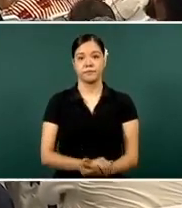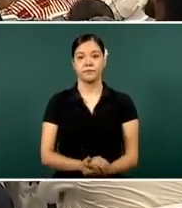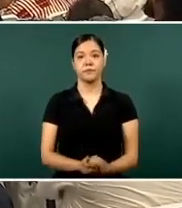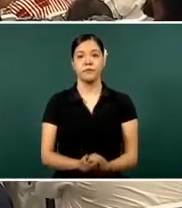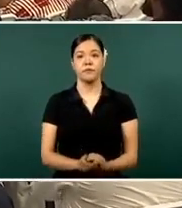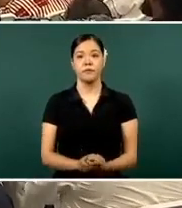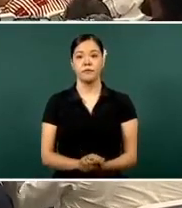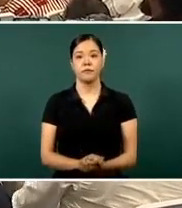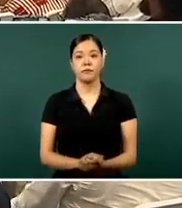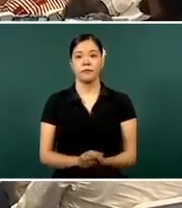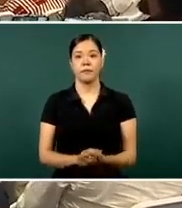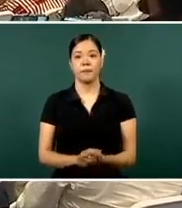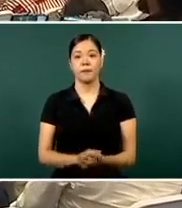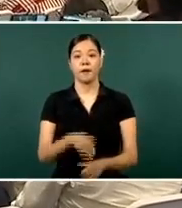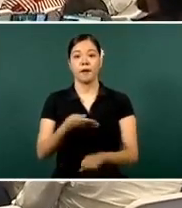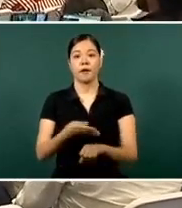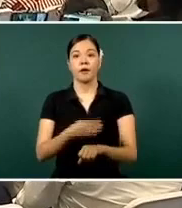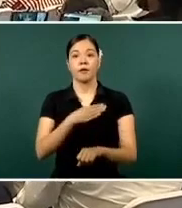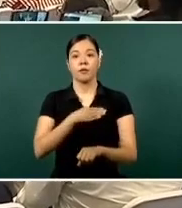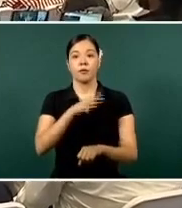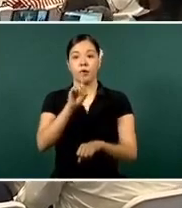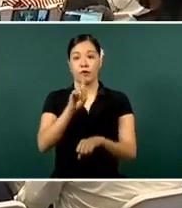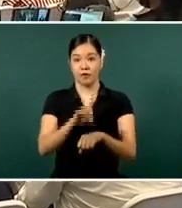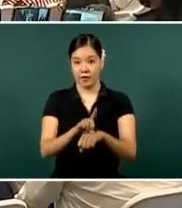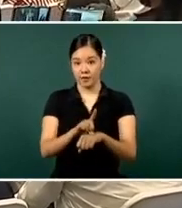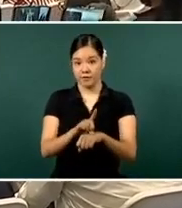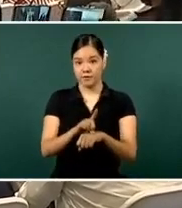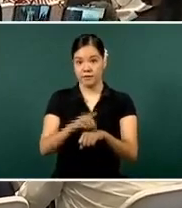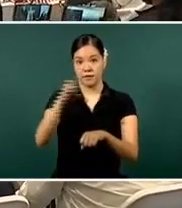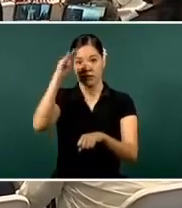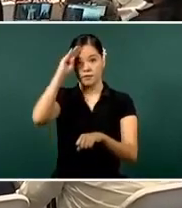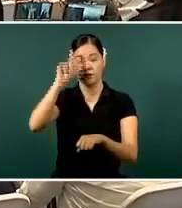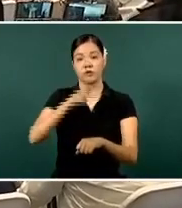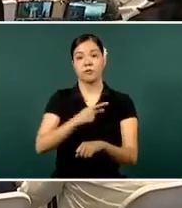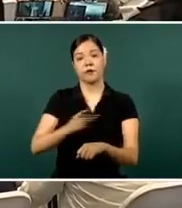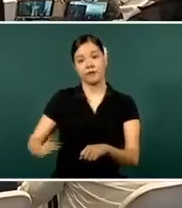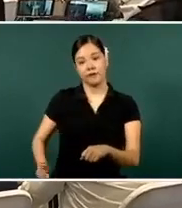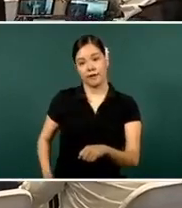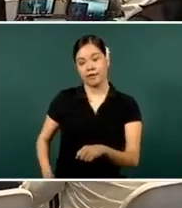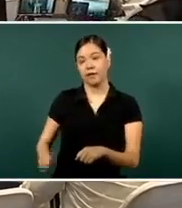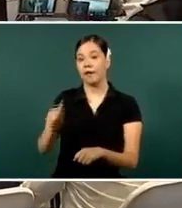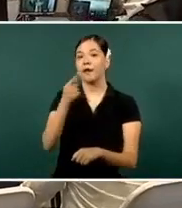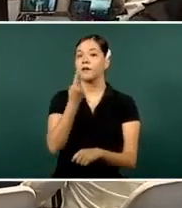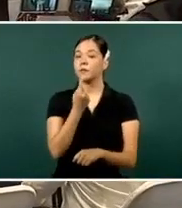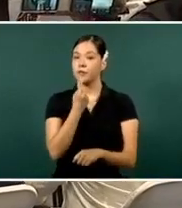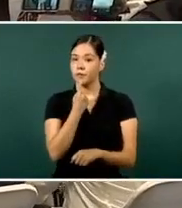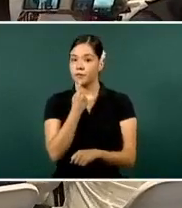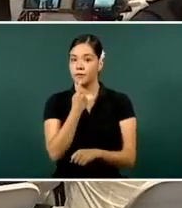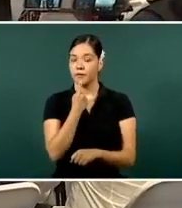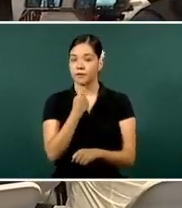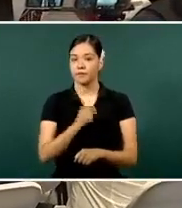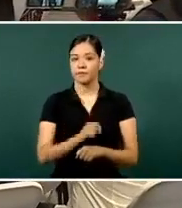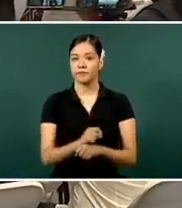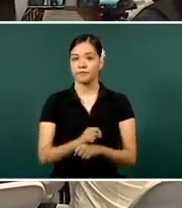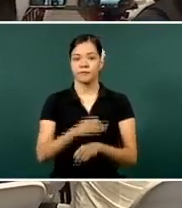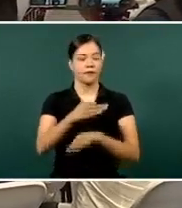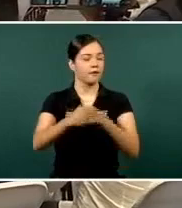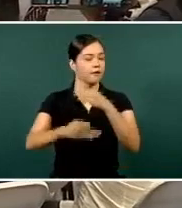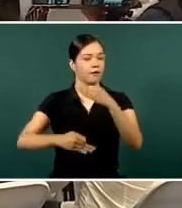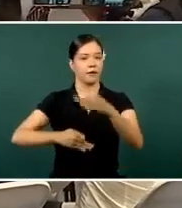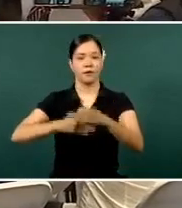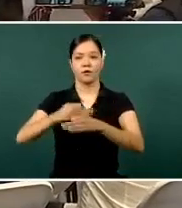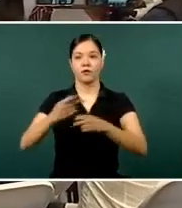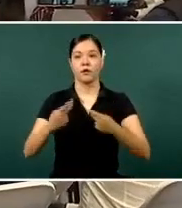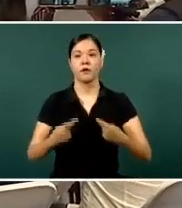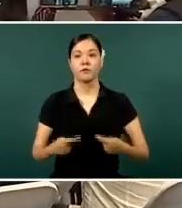Muy buenos días, señor presidente de la República, licenciado Andrés Manuel López Obrador, y a todo el Gabinete